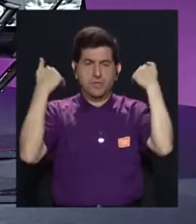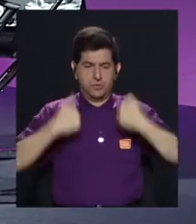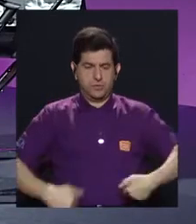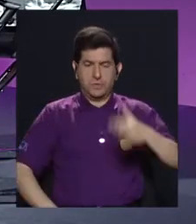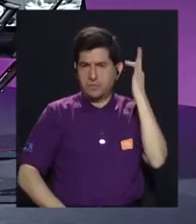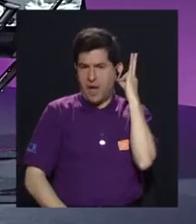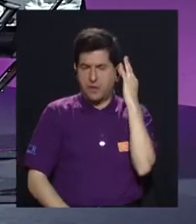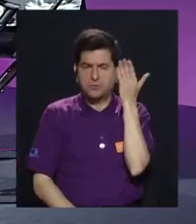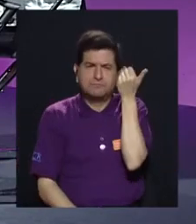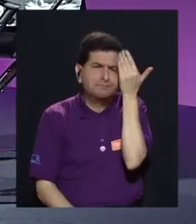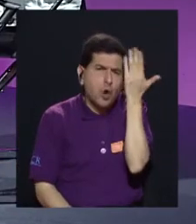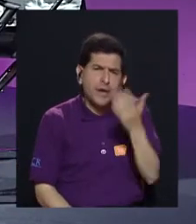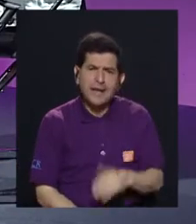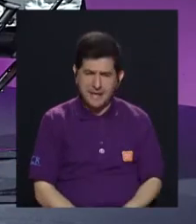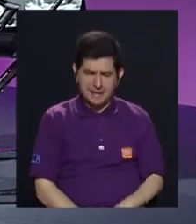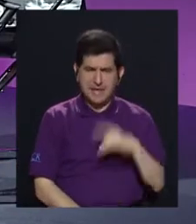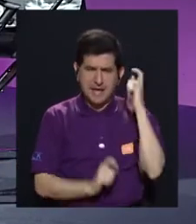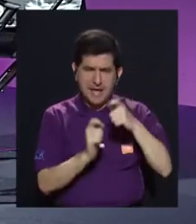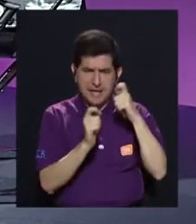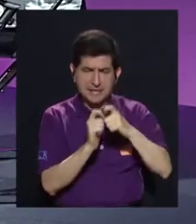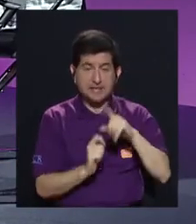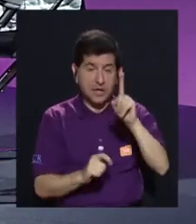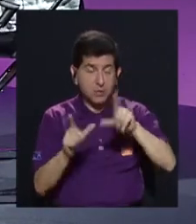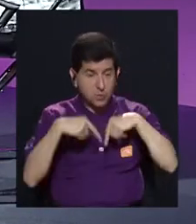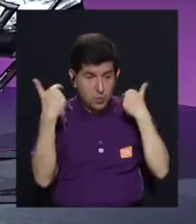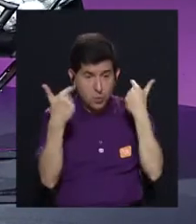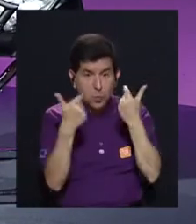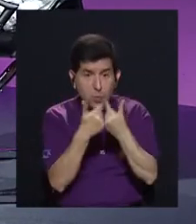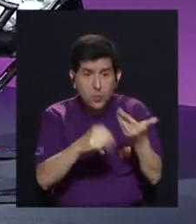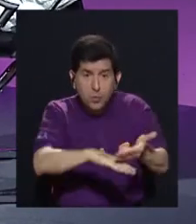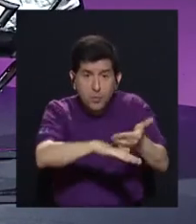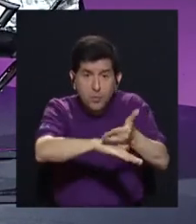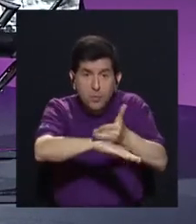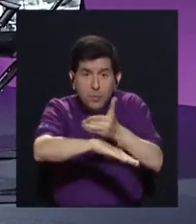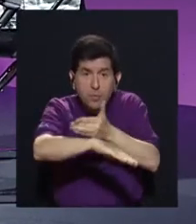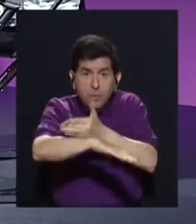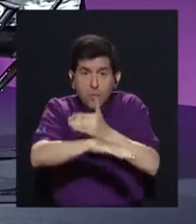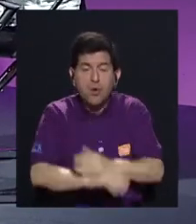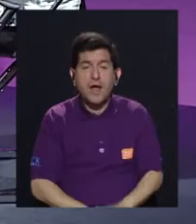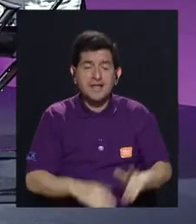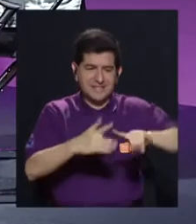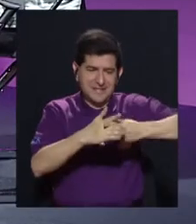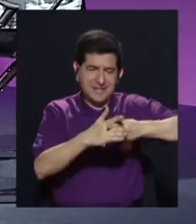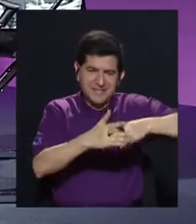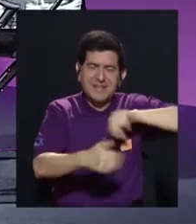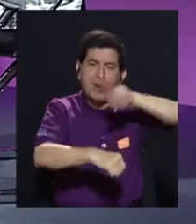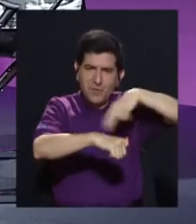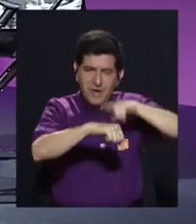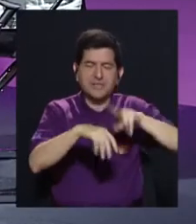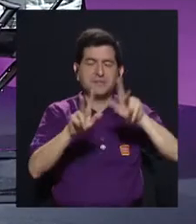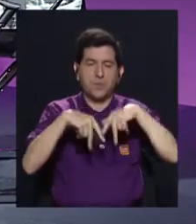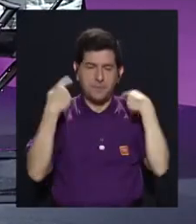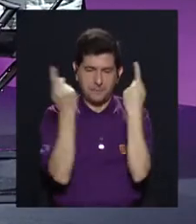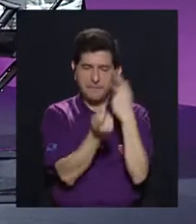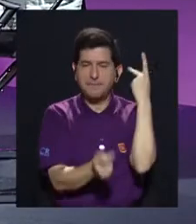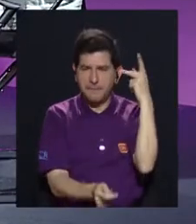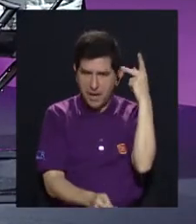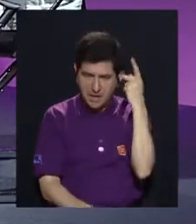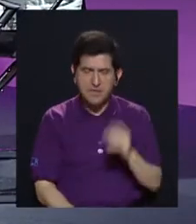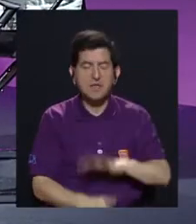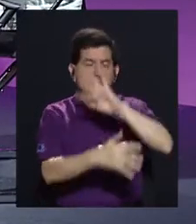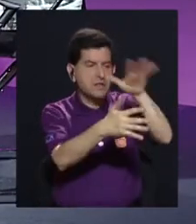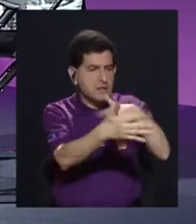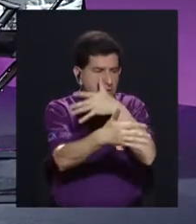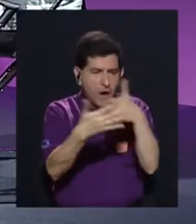mujeres porque porque justamente una de las fracciones que crece es la fracción de la restauración nacional que es un partido político con una